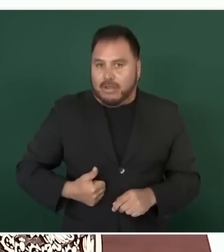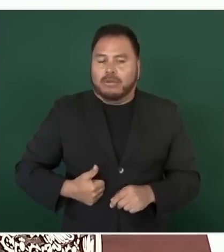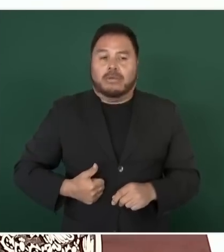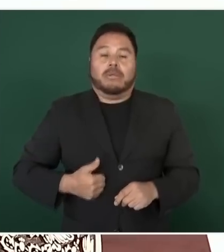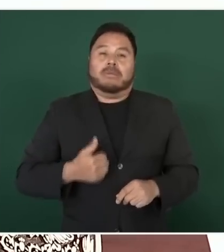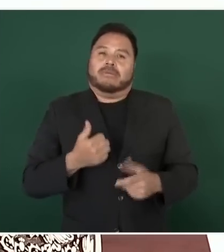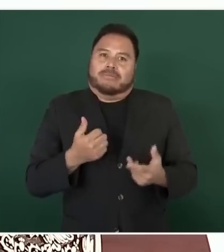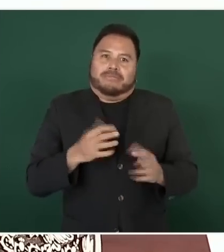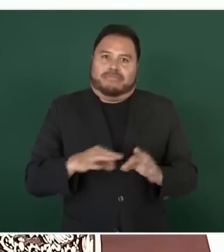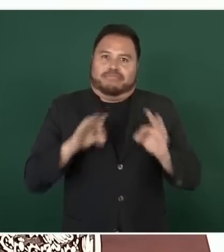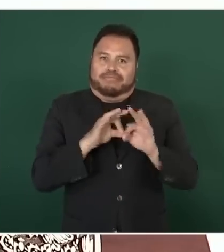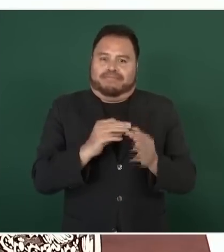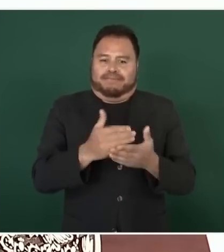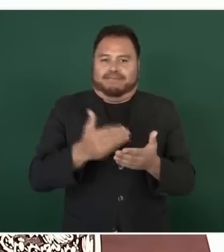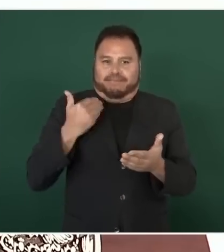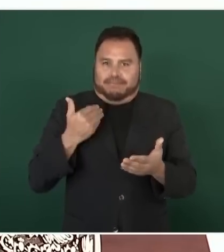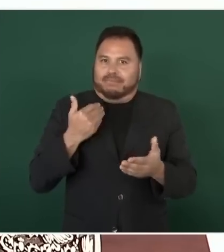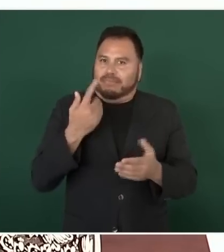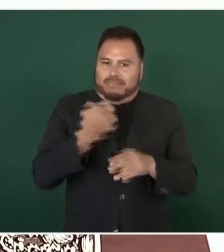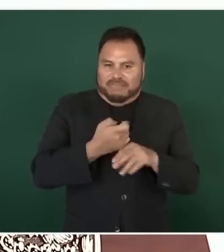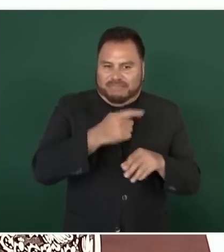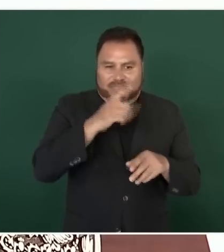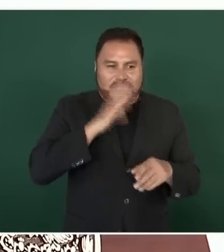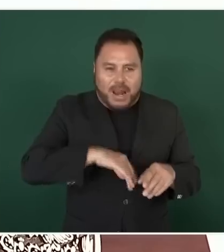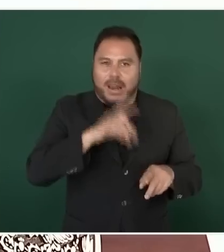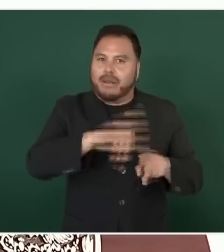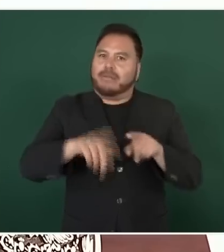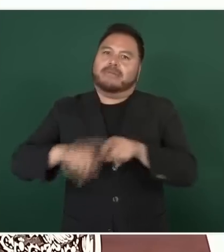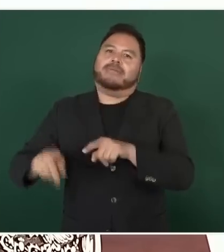inútil y la historia maldeciría